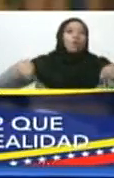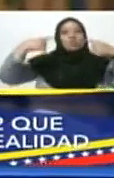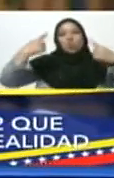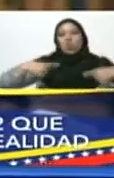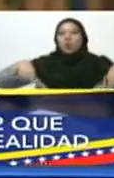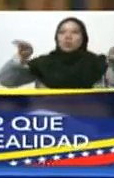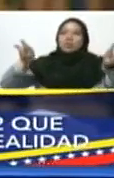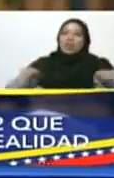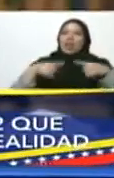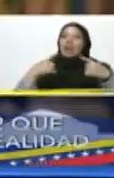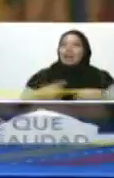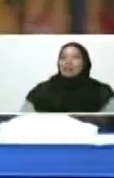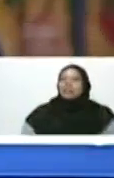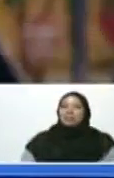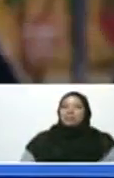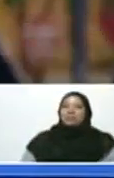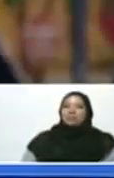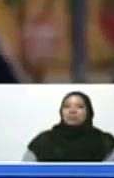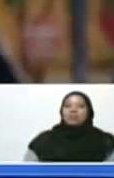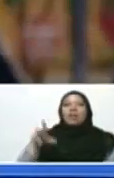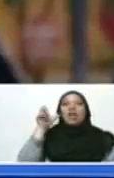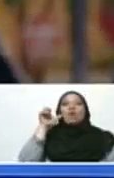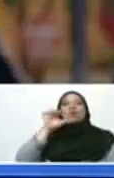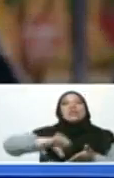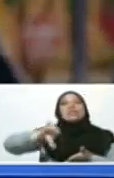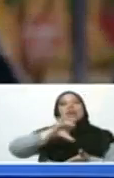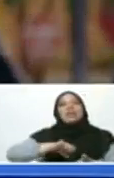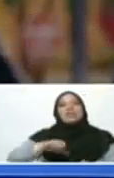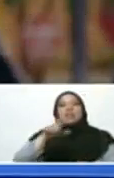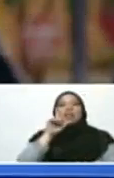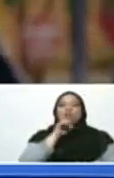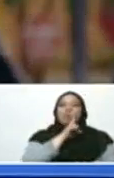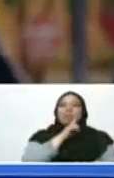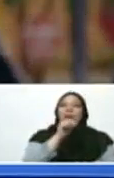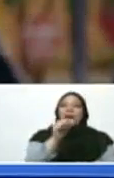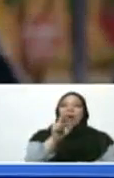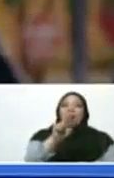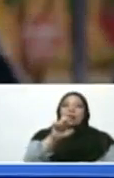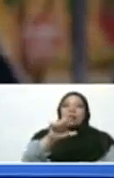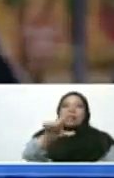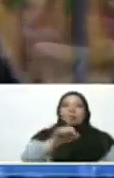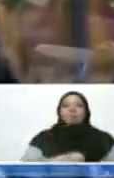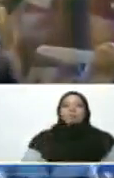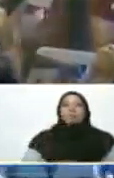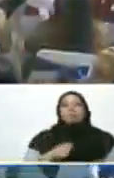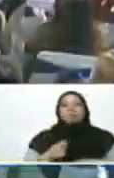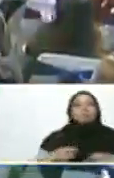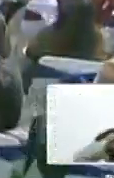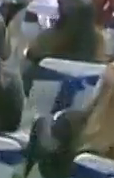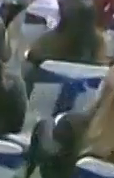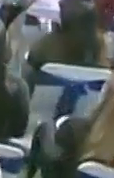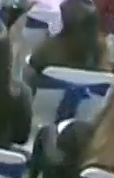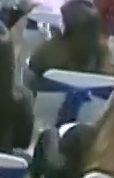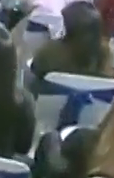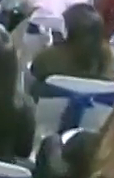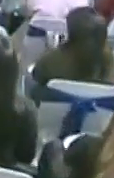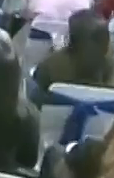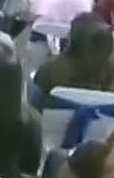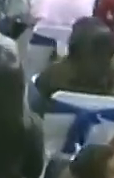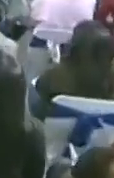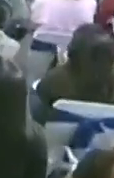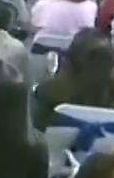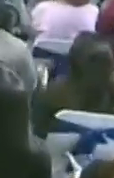Con ustedes, Ariel. Gracias. Buenas noches.